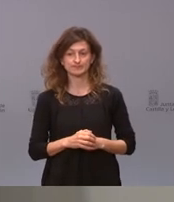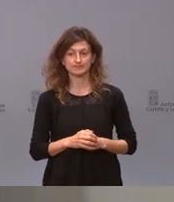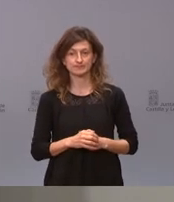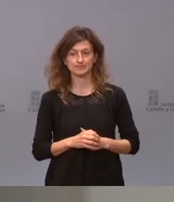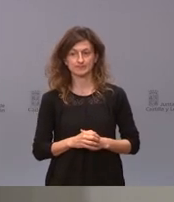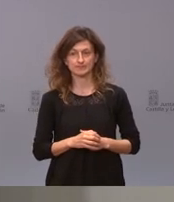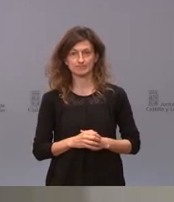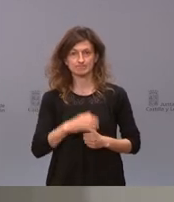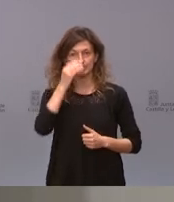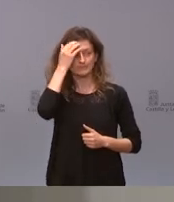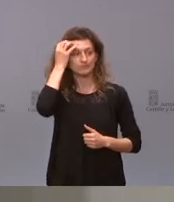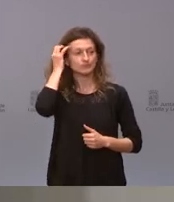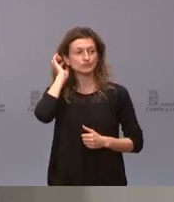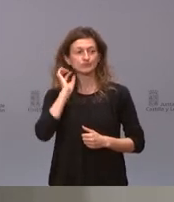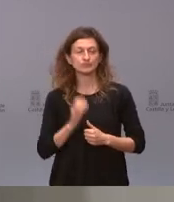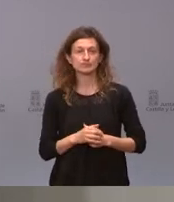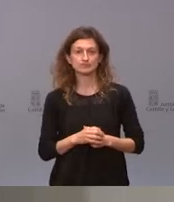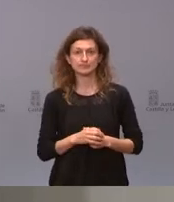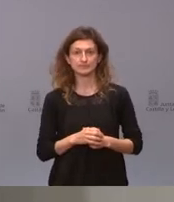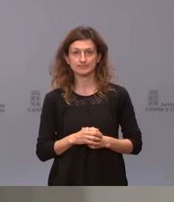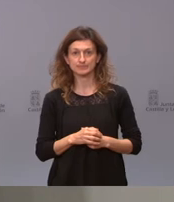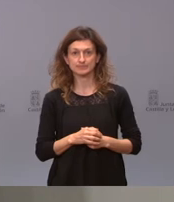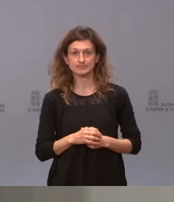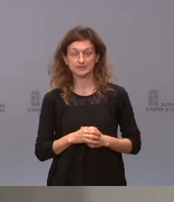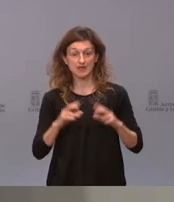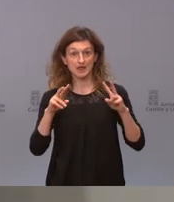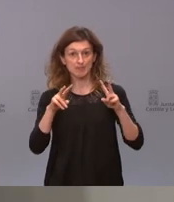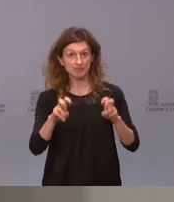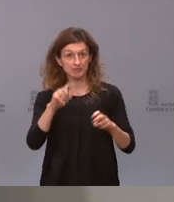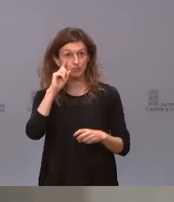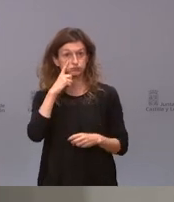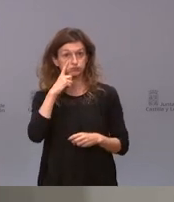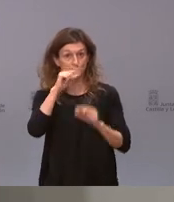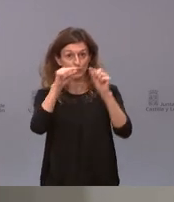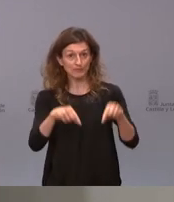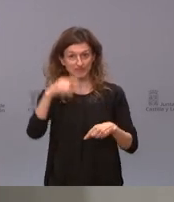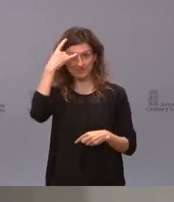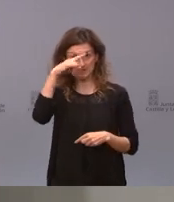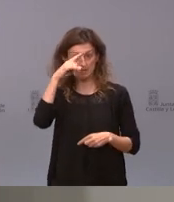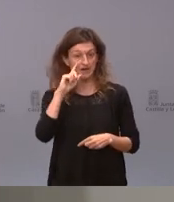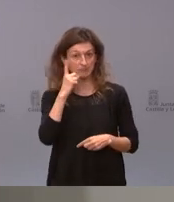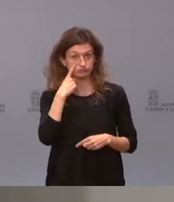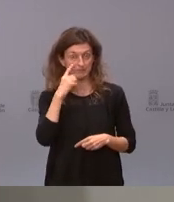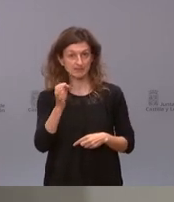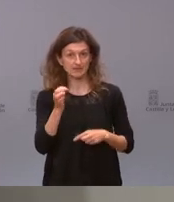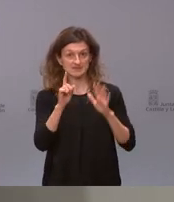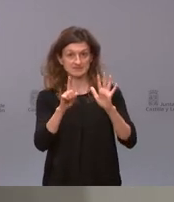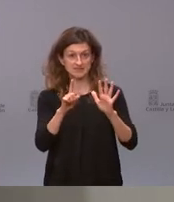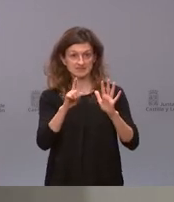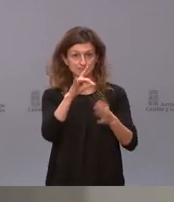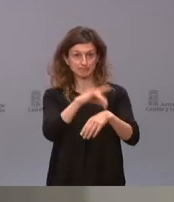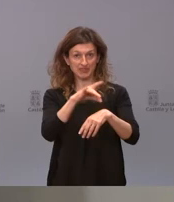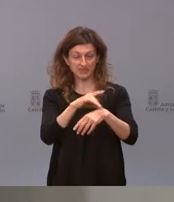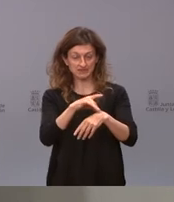entonces en principio se detectó en la provincia de salamanca es verdad había seis muestras de seis pacientes